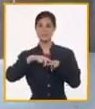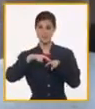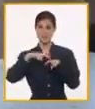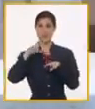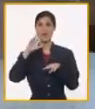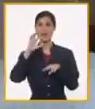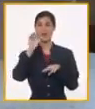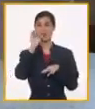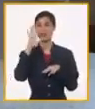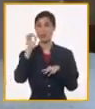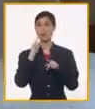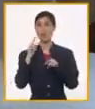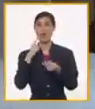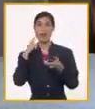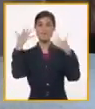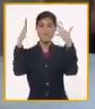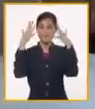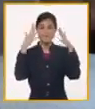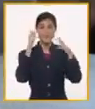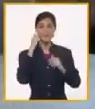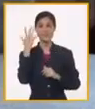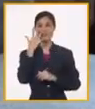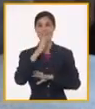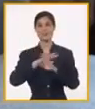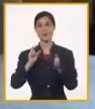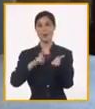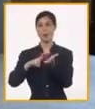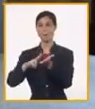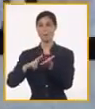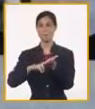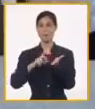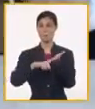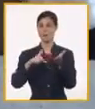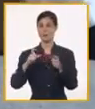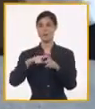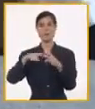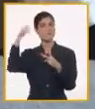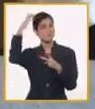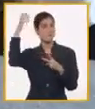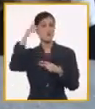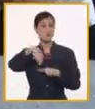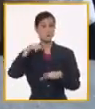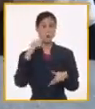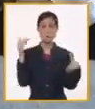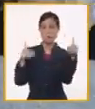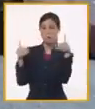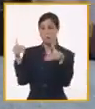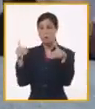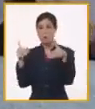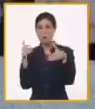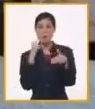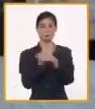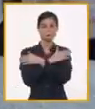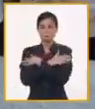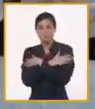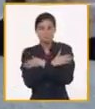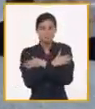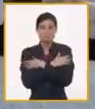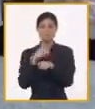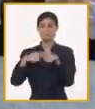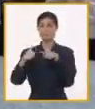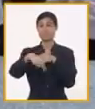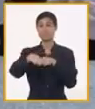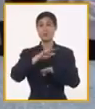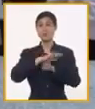compañeros de lucha y de trabajo, dirigentes del partido y el gobierno. El reconocimiento del pueblo para un cubano que exhibe